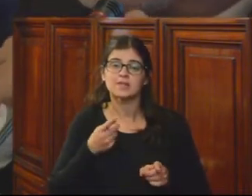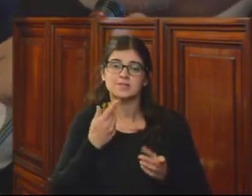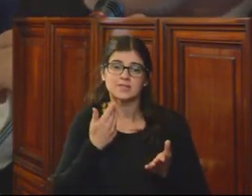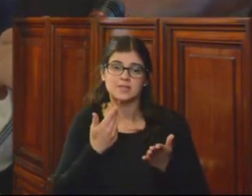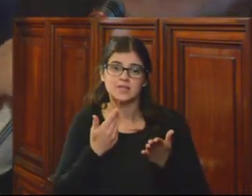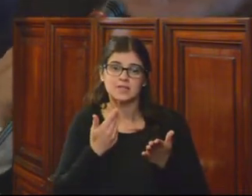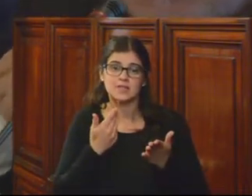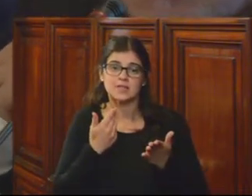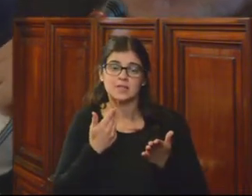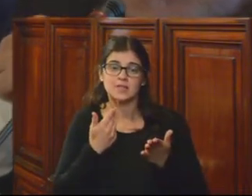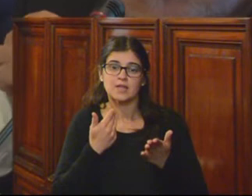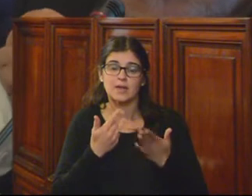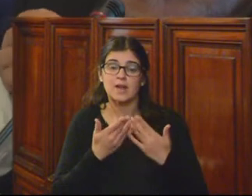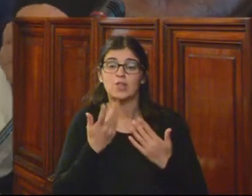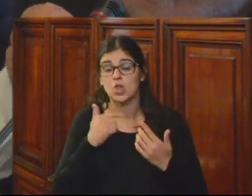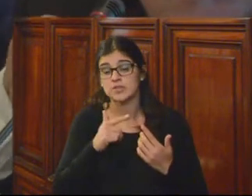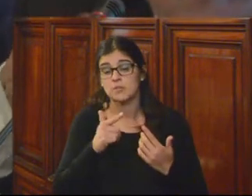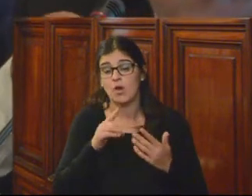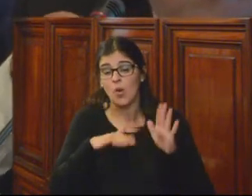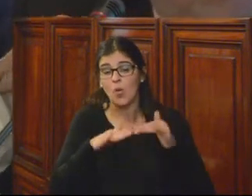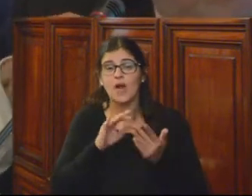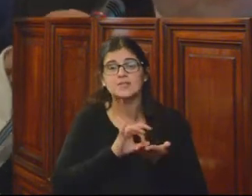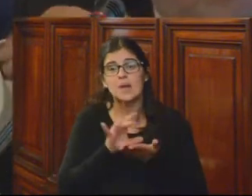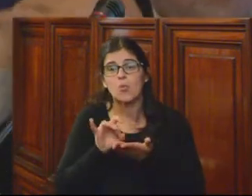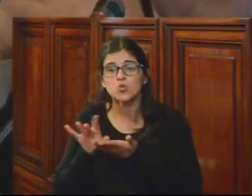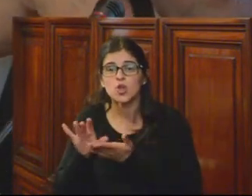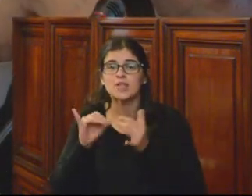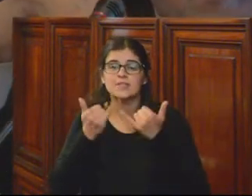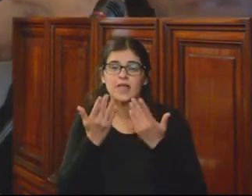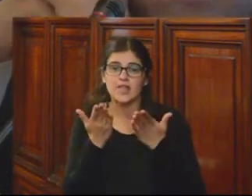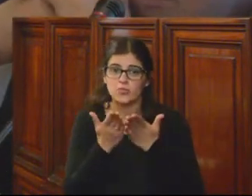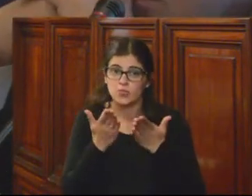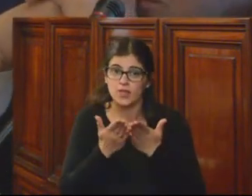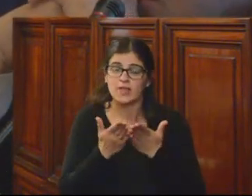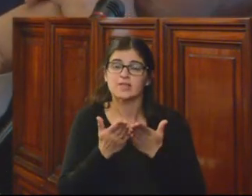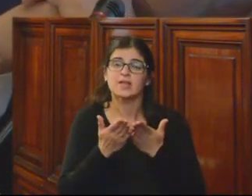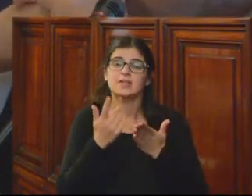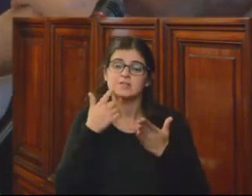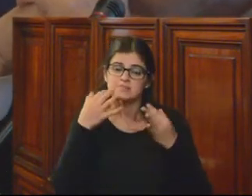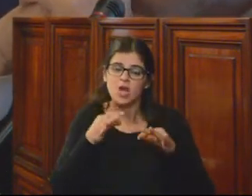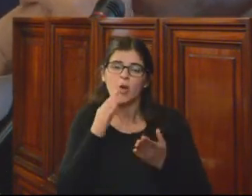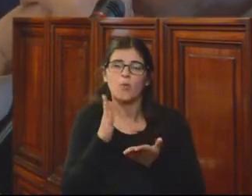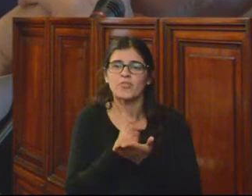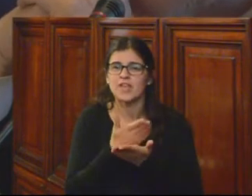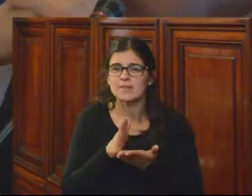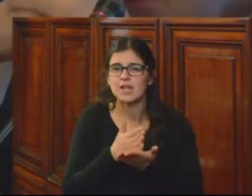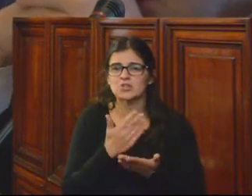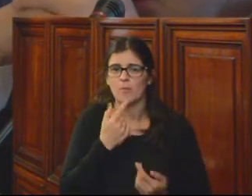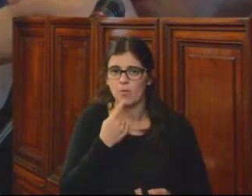a, entonces, que por ciertas expulsiones de estudiantes se afirma discriminación